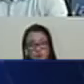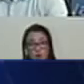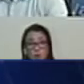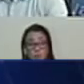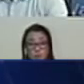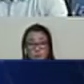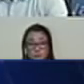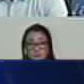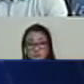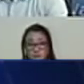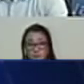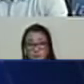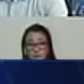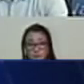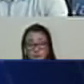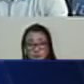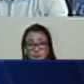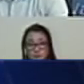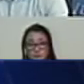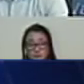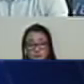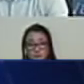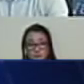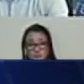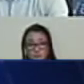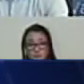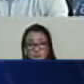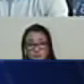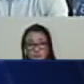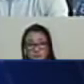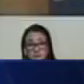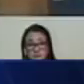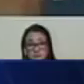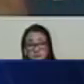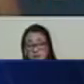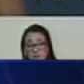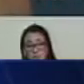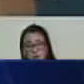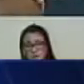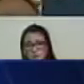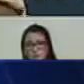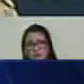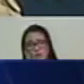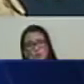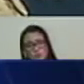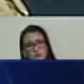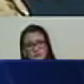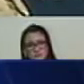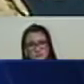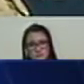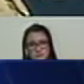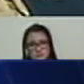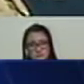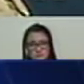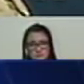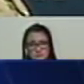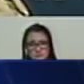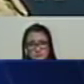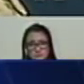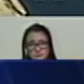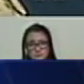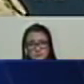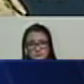2007, la perdimos por 43.000 votos. Y de inmediato el presidente Nicolás Maduro, el presidente Hugo